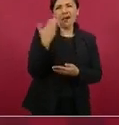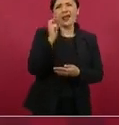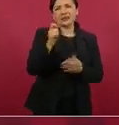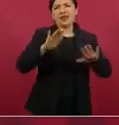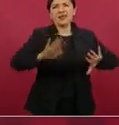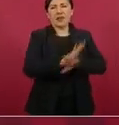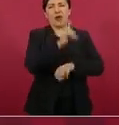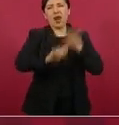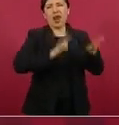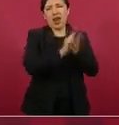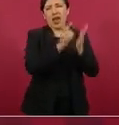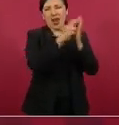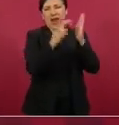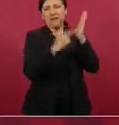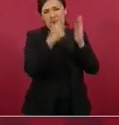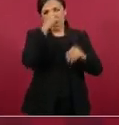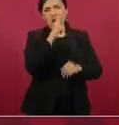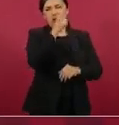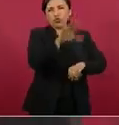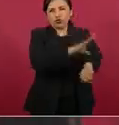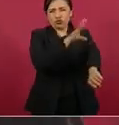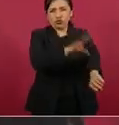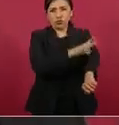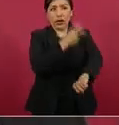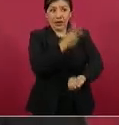que se aprobó y está